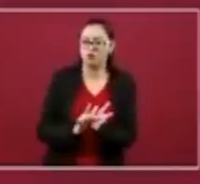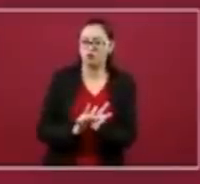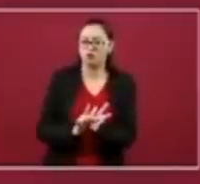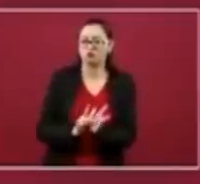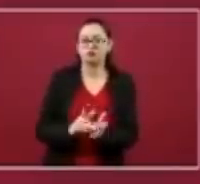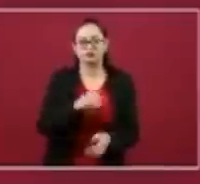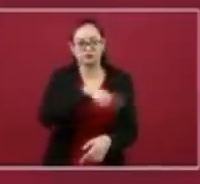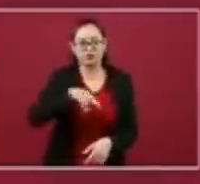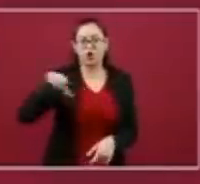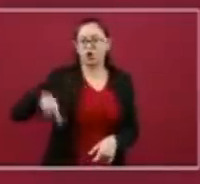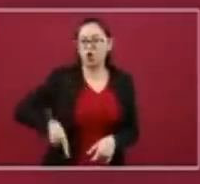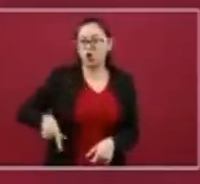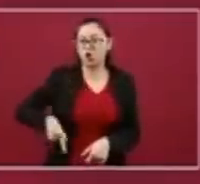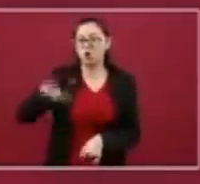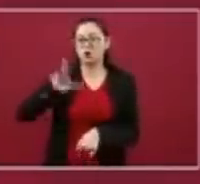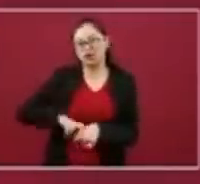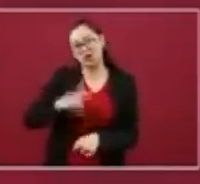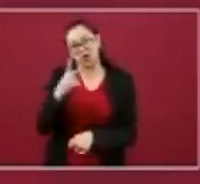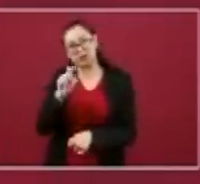los gobernadores del PAN,